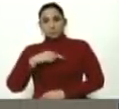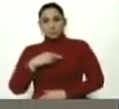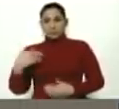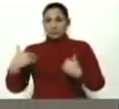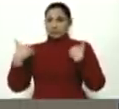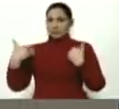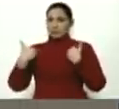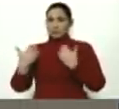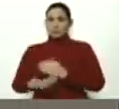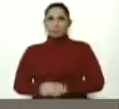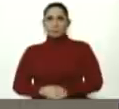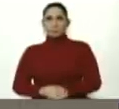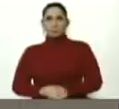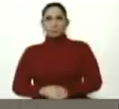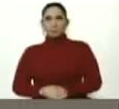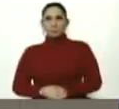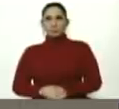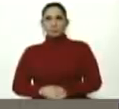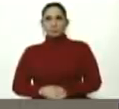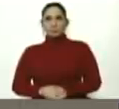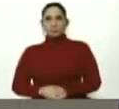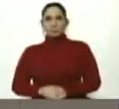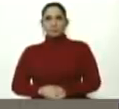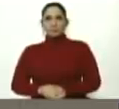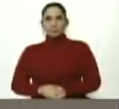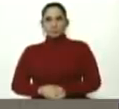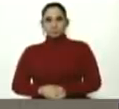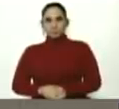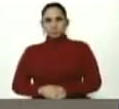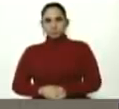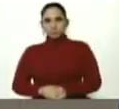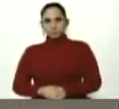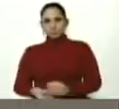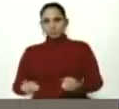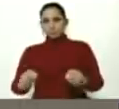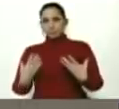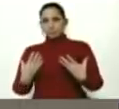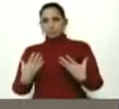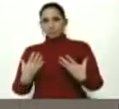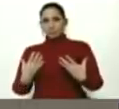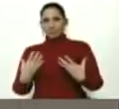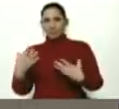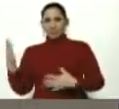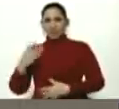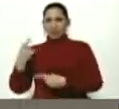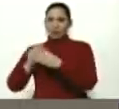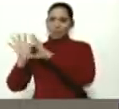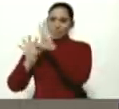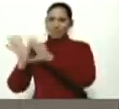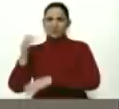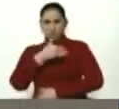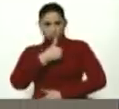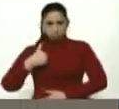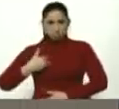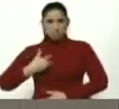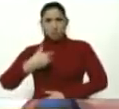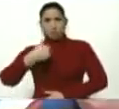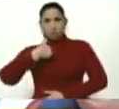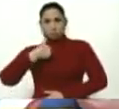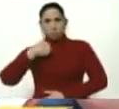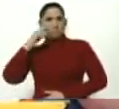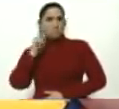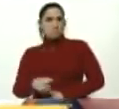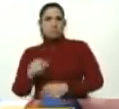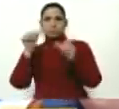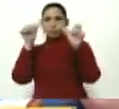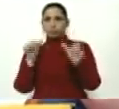amenazados por la presencia del virus que proviene de esos países. Yo quisiera que viéramos esta